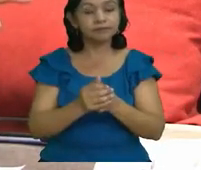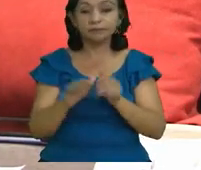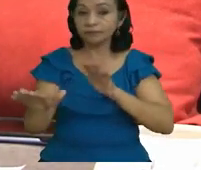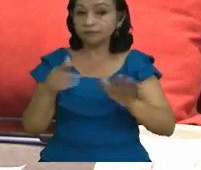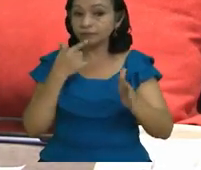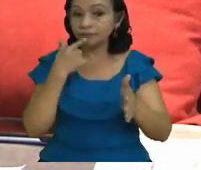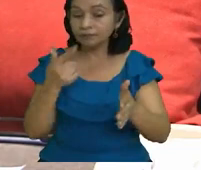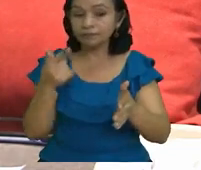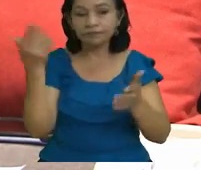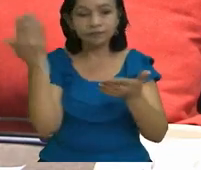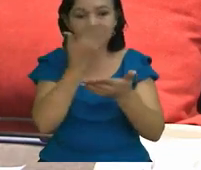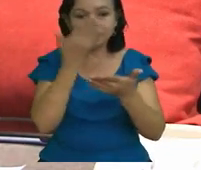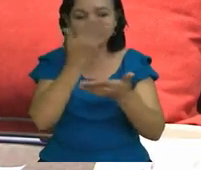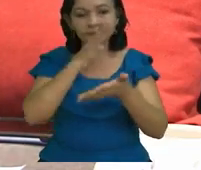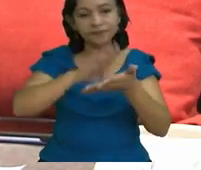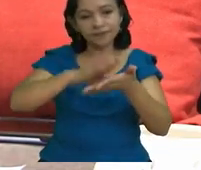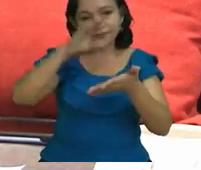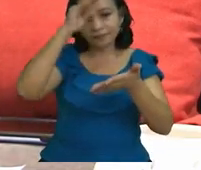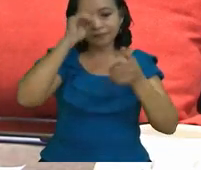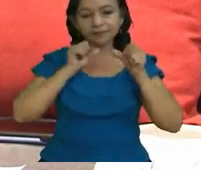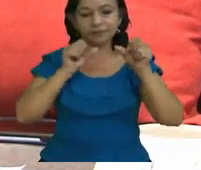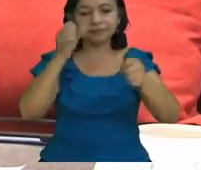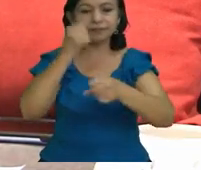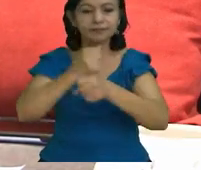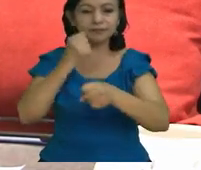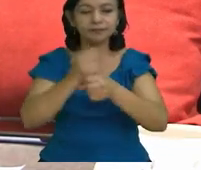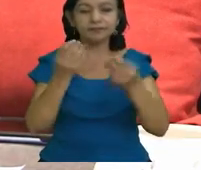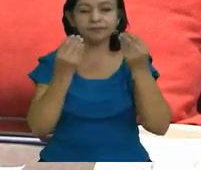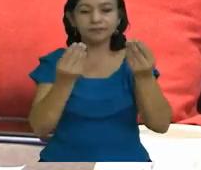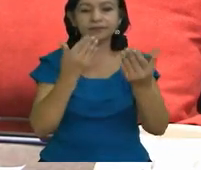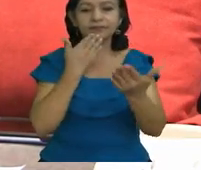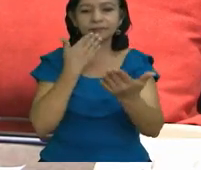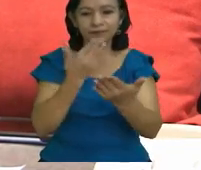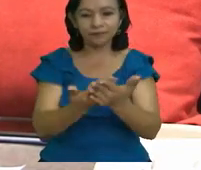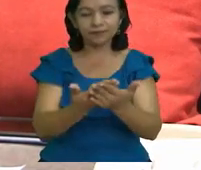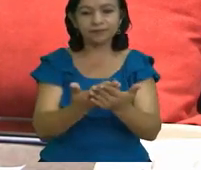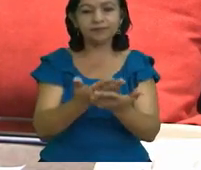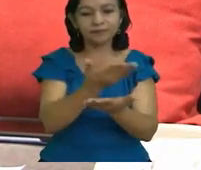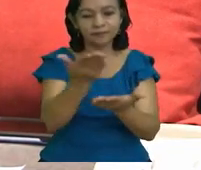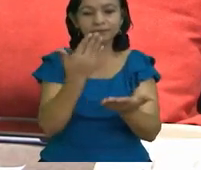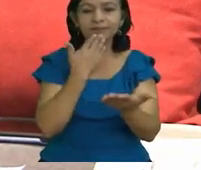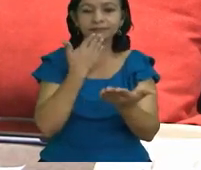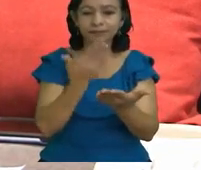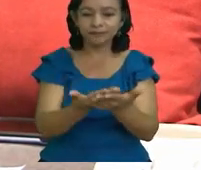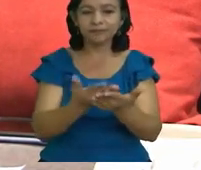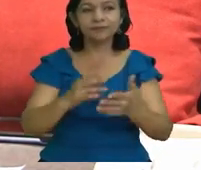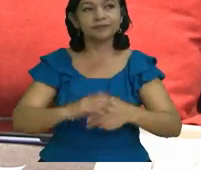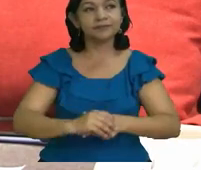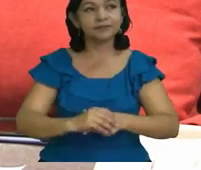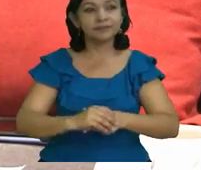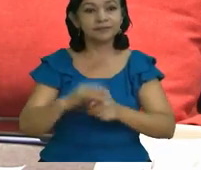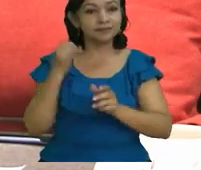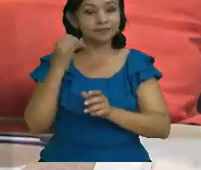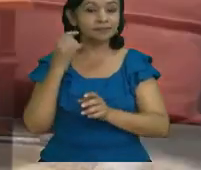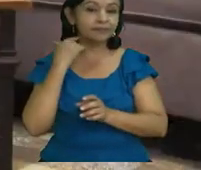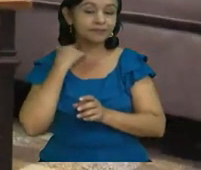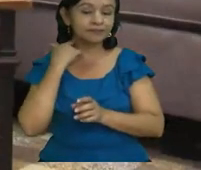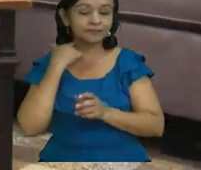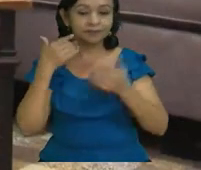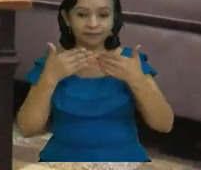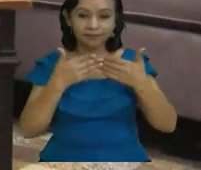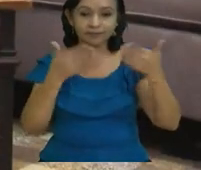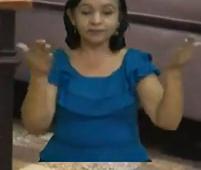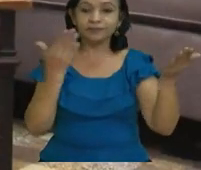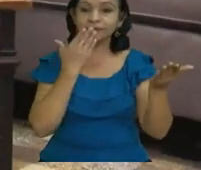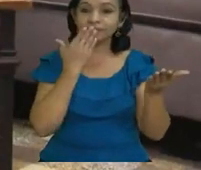para estudiar, para aprender y para seguir trabajando. Así que muchísimas gracias a todos y gracias por el espacio. Claro que sí, siempre espacio abierto